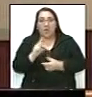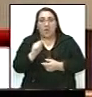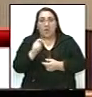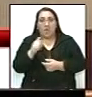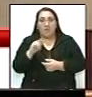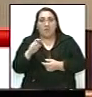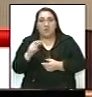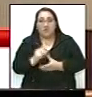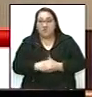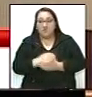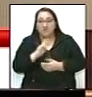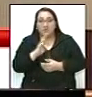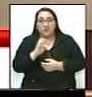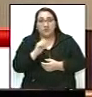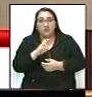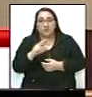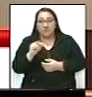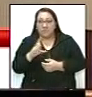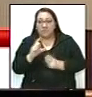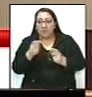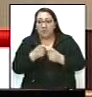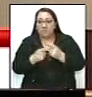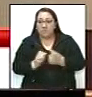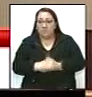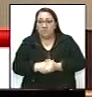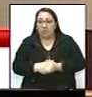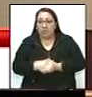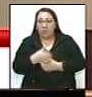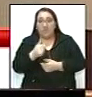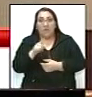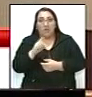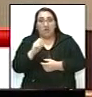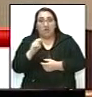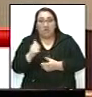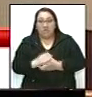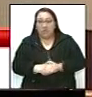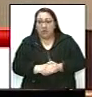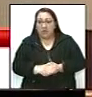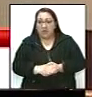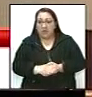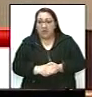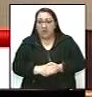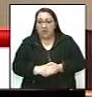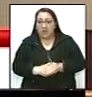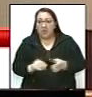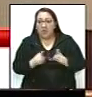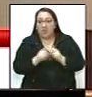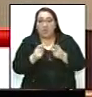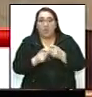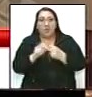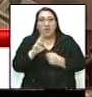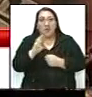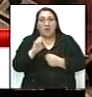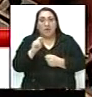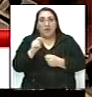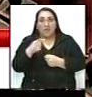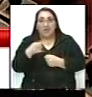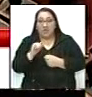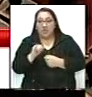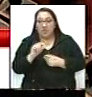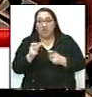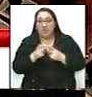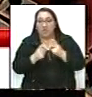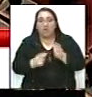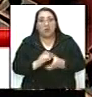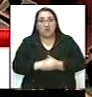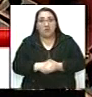Limborgo, el congresista Becerril, la congresista Lourdes Alcorta, también el congresista Reategui, el